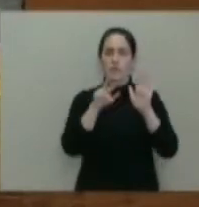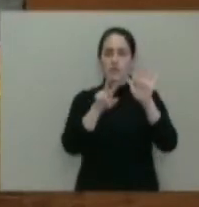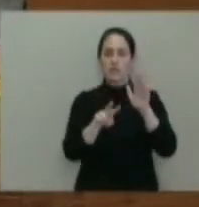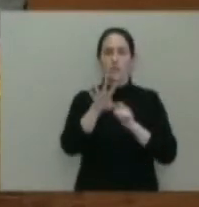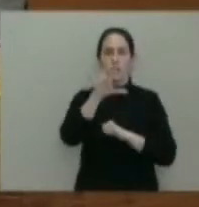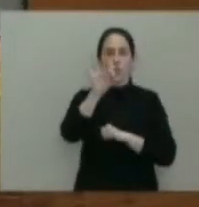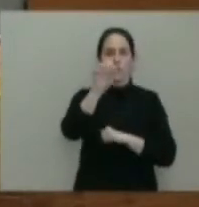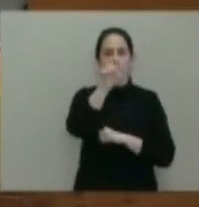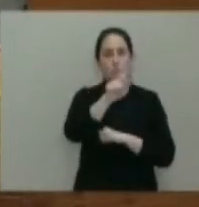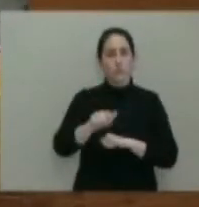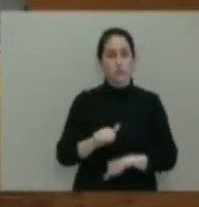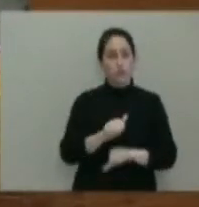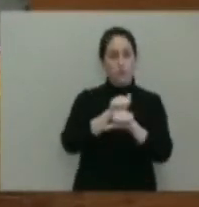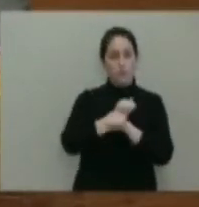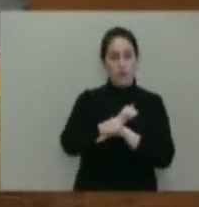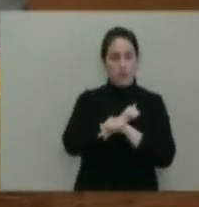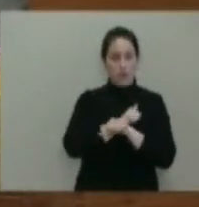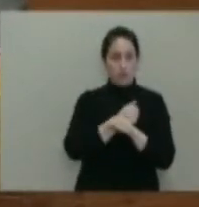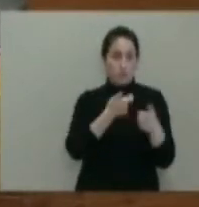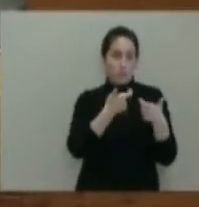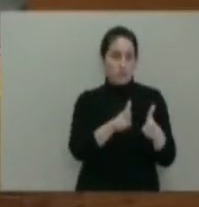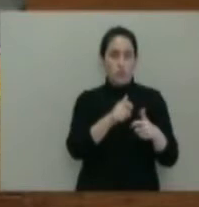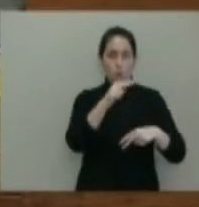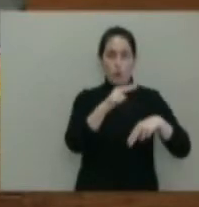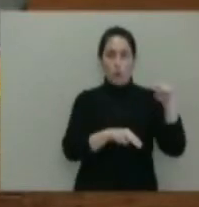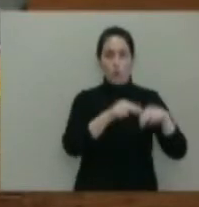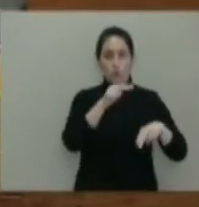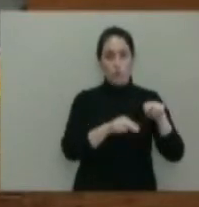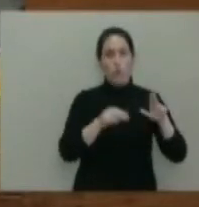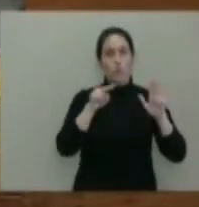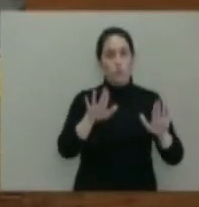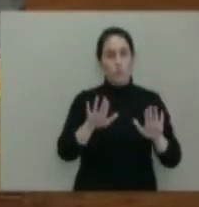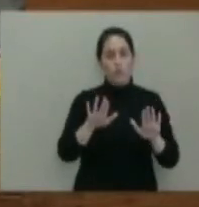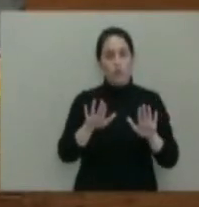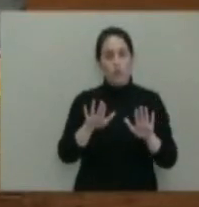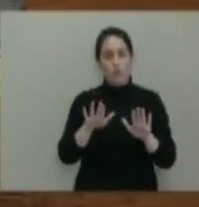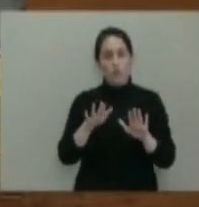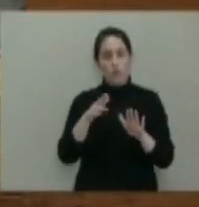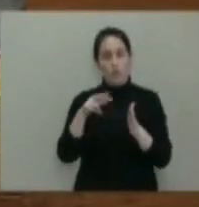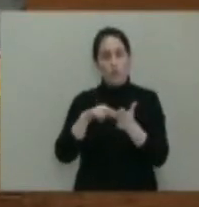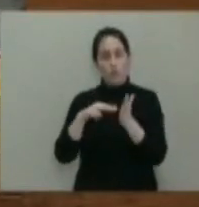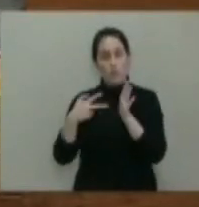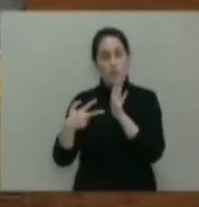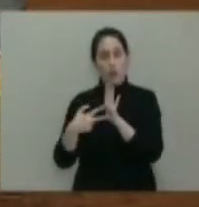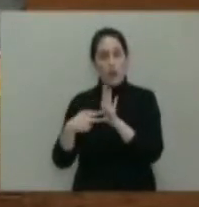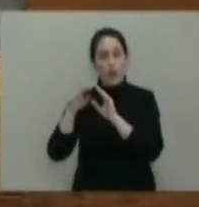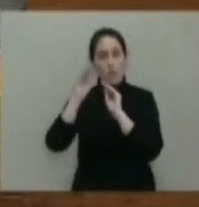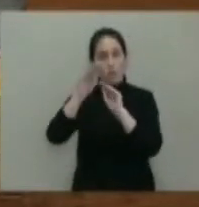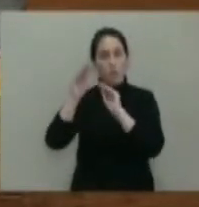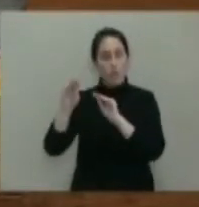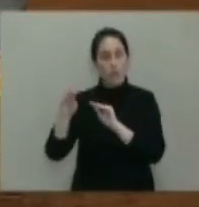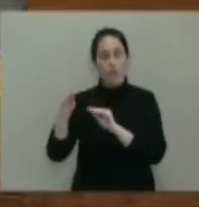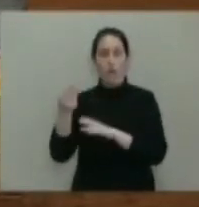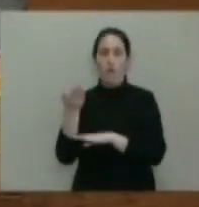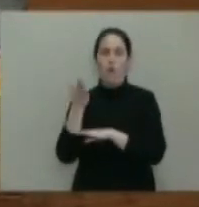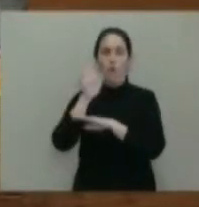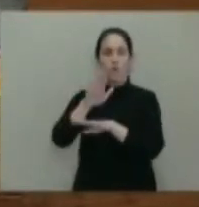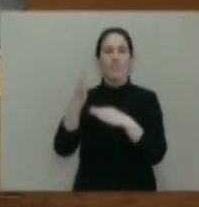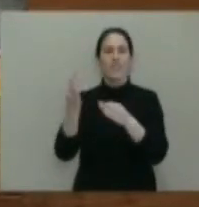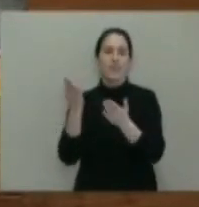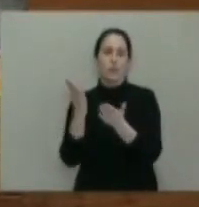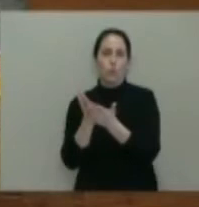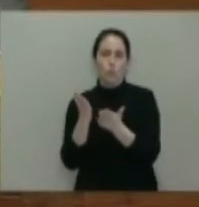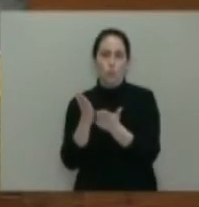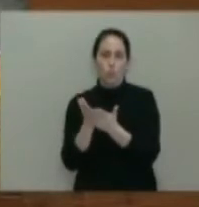14.750 parados en el sector de la construcción, que se sigan ofertando dentro de estos planes de formación